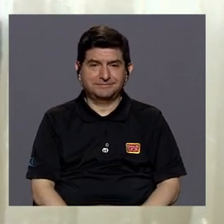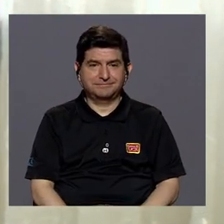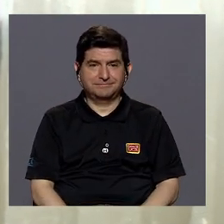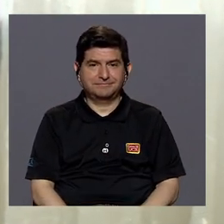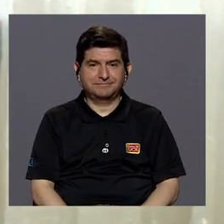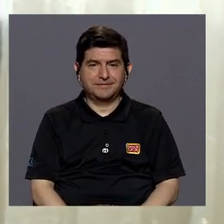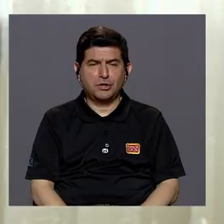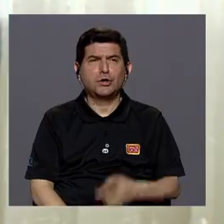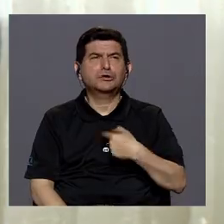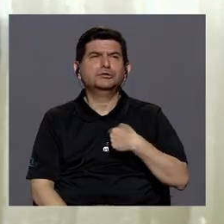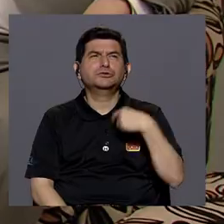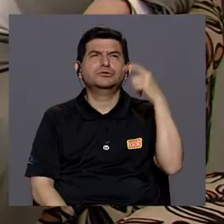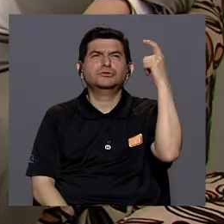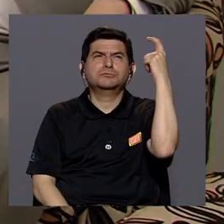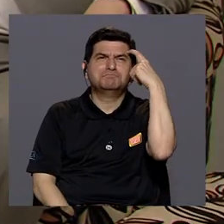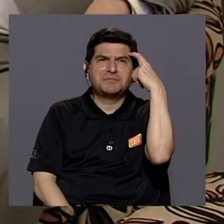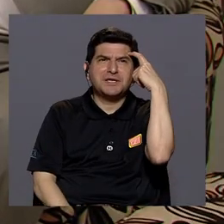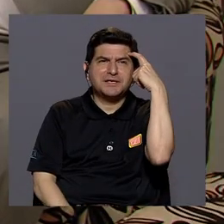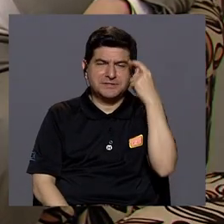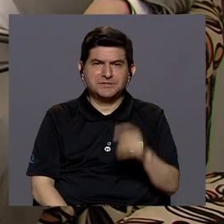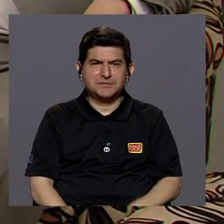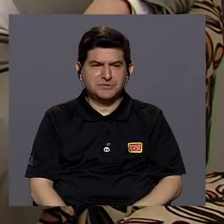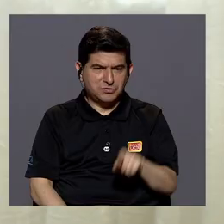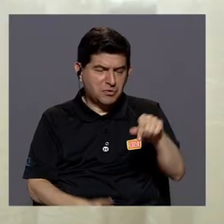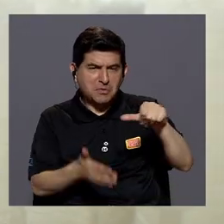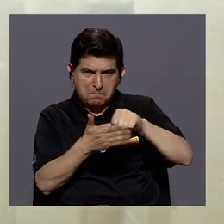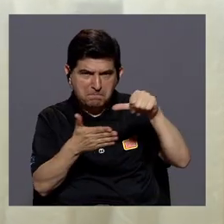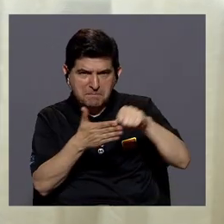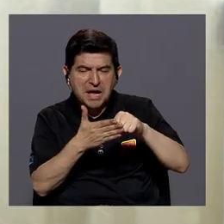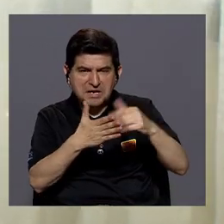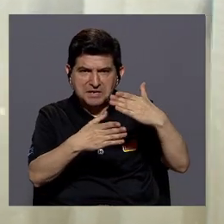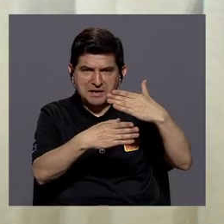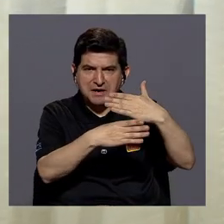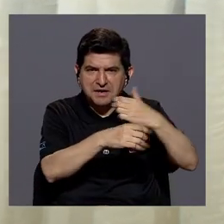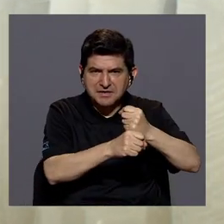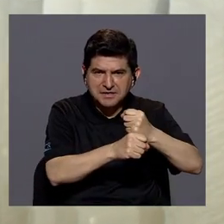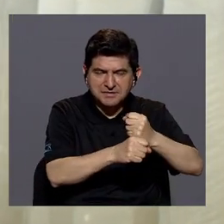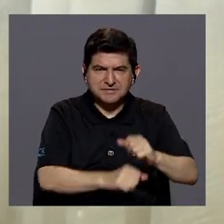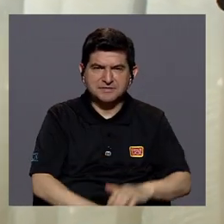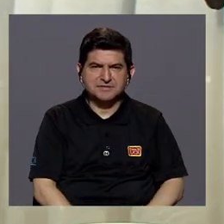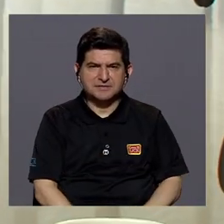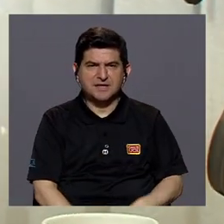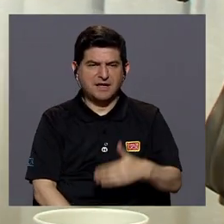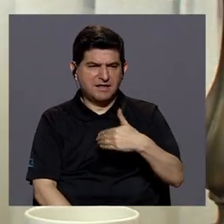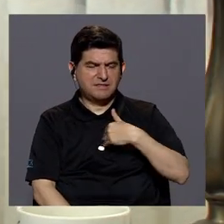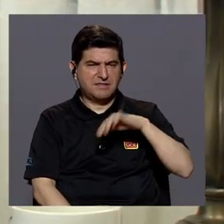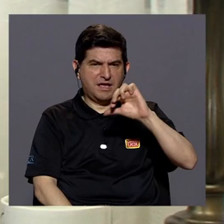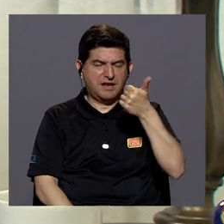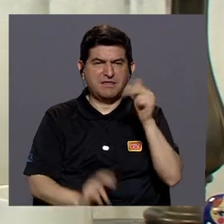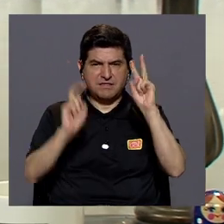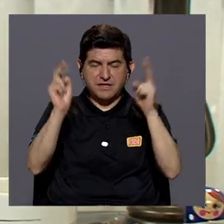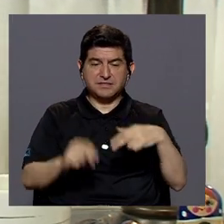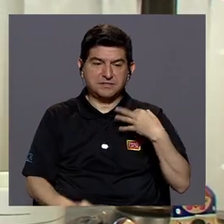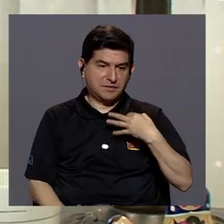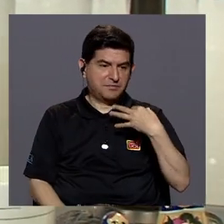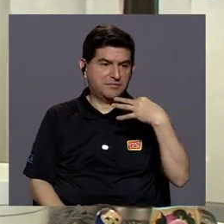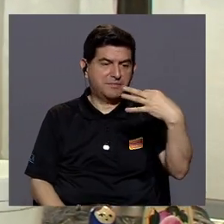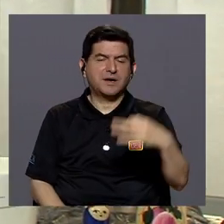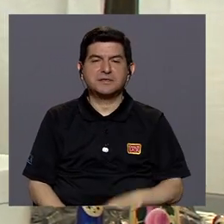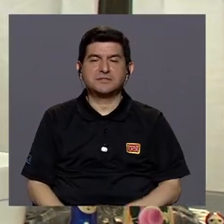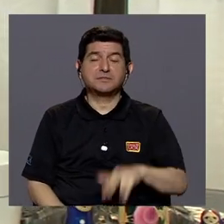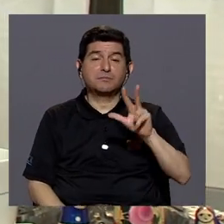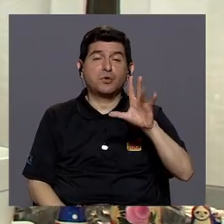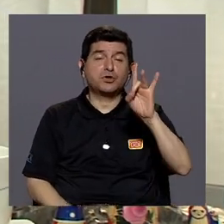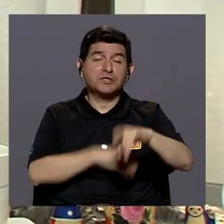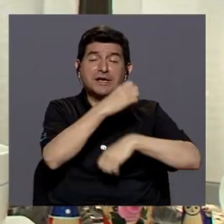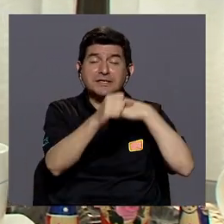cuando yo pienso que he hecho esta página que tiene 10 temas diarios durante 38